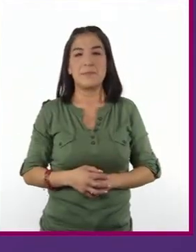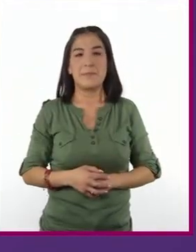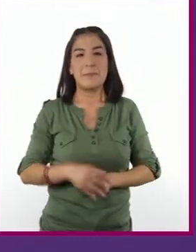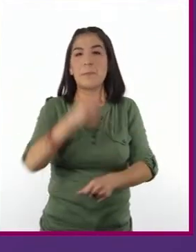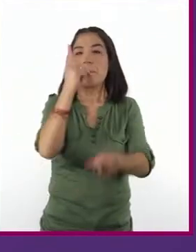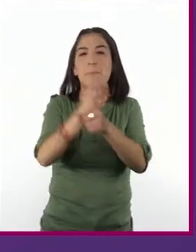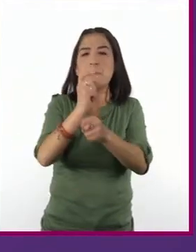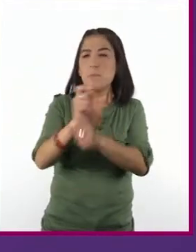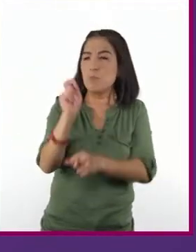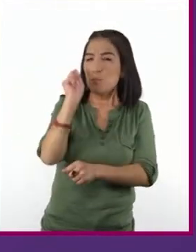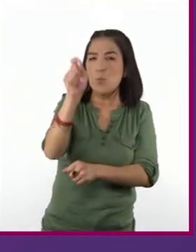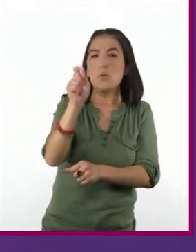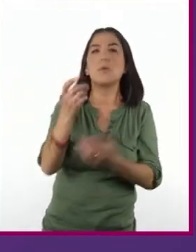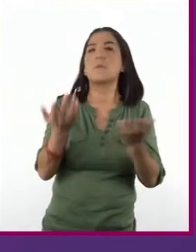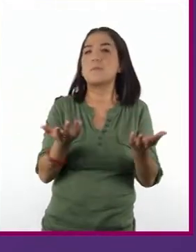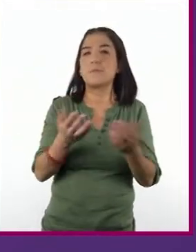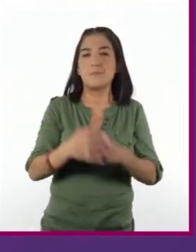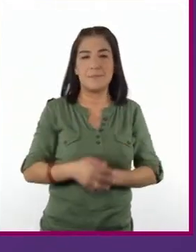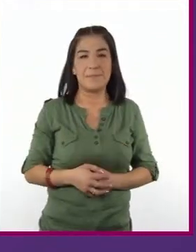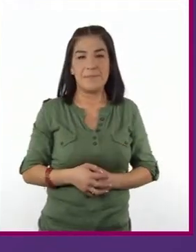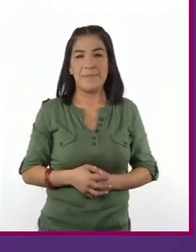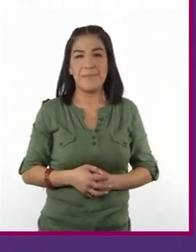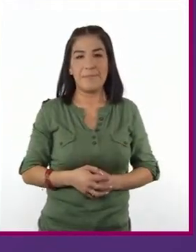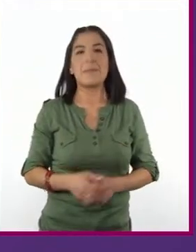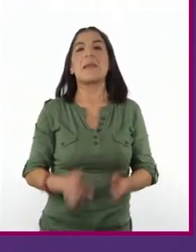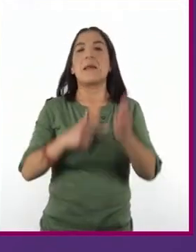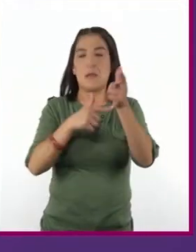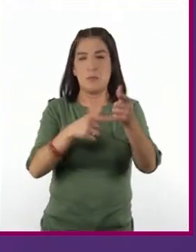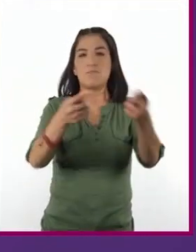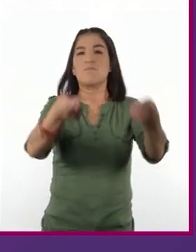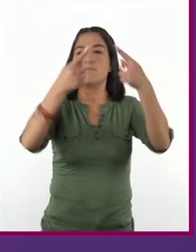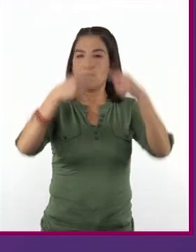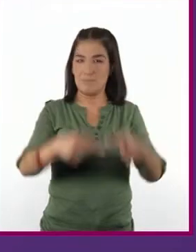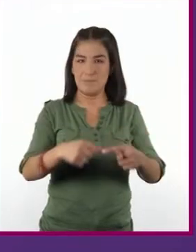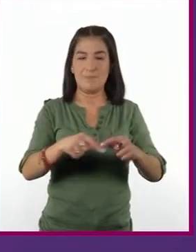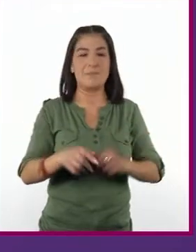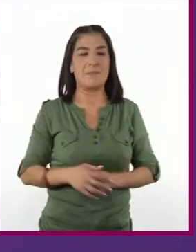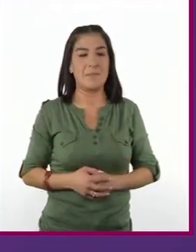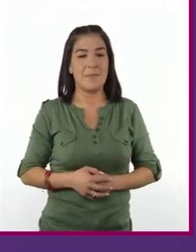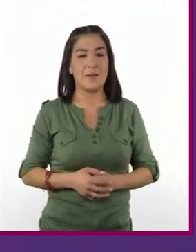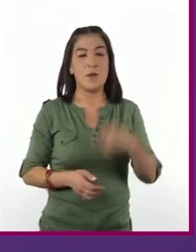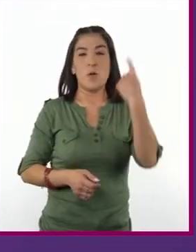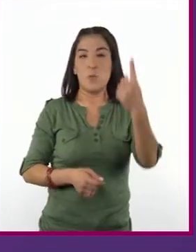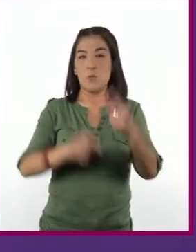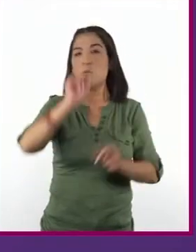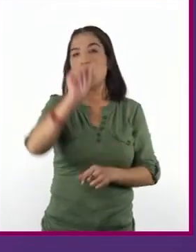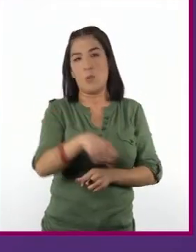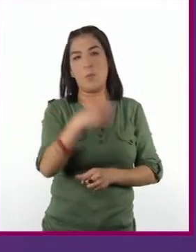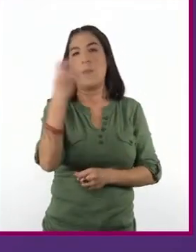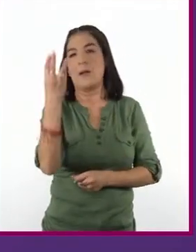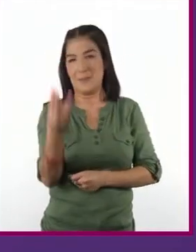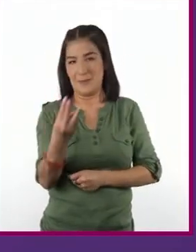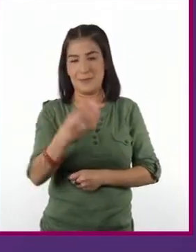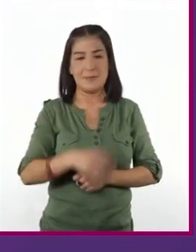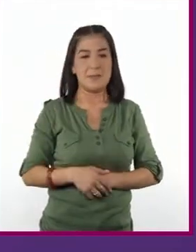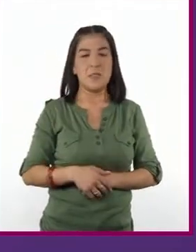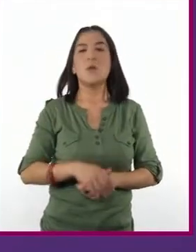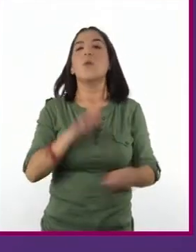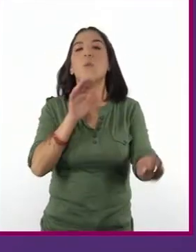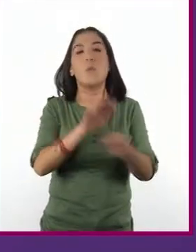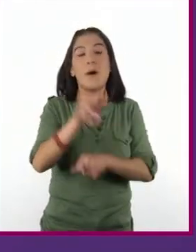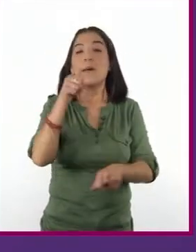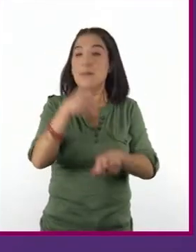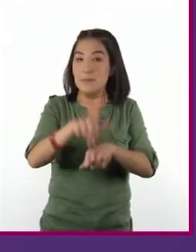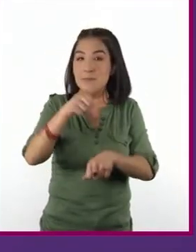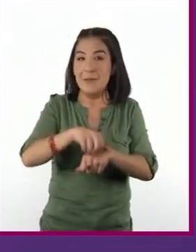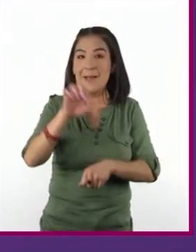primer punto. Continuamos con las siguientes coordenadas de la tabla. 1,3. Localizamos en el eje